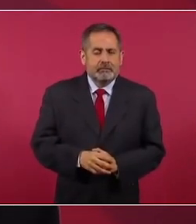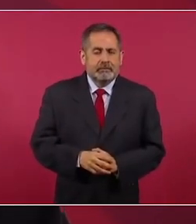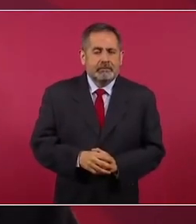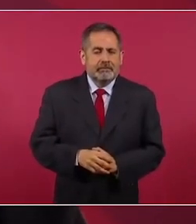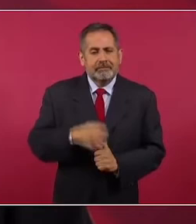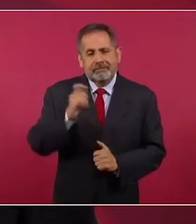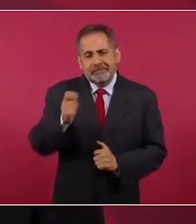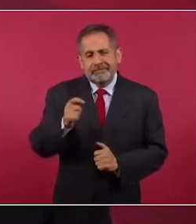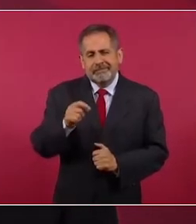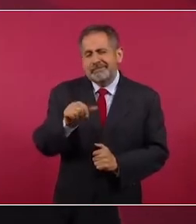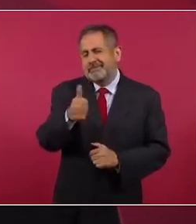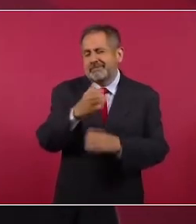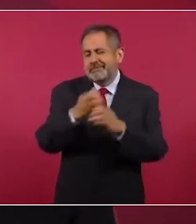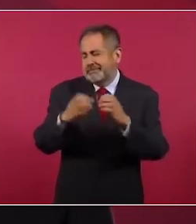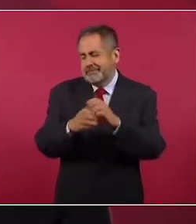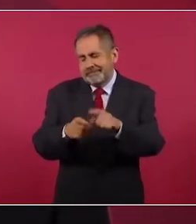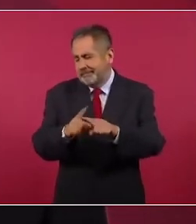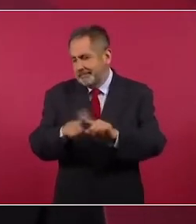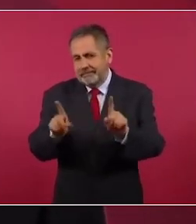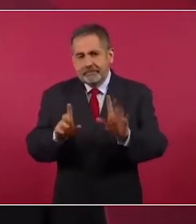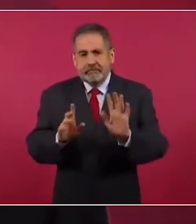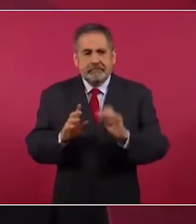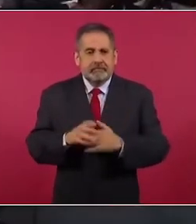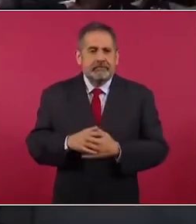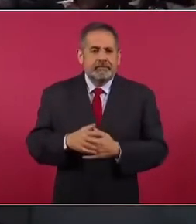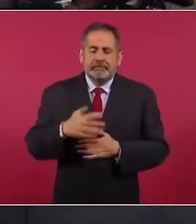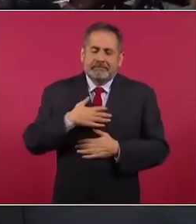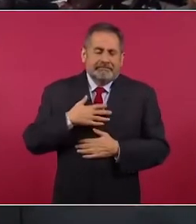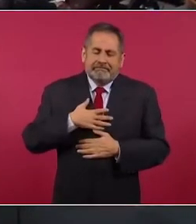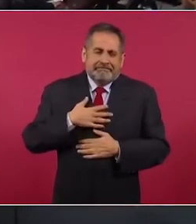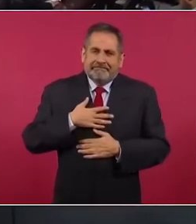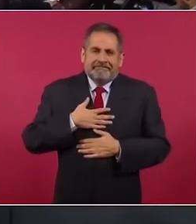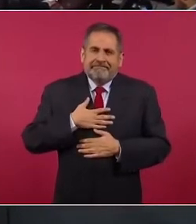Pues eso es otra cosa, porque pues yo por lo general no